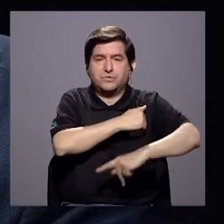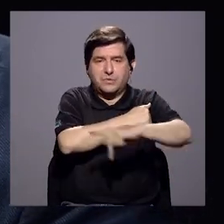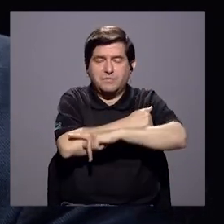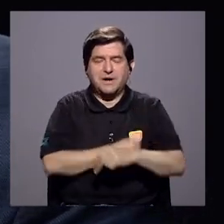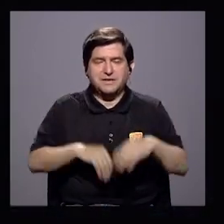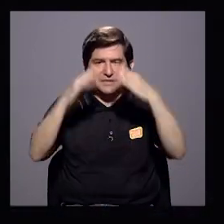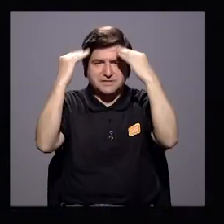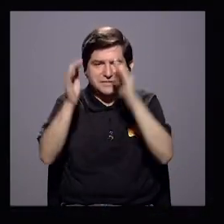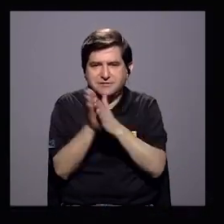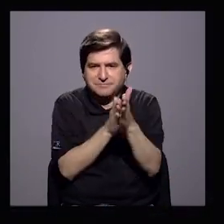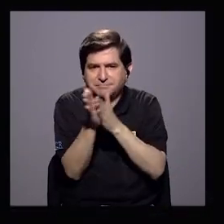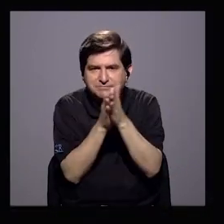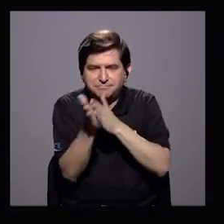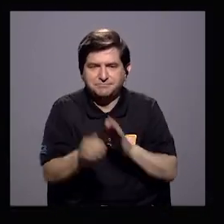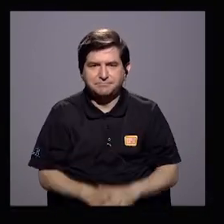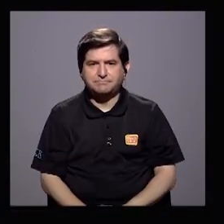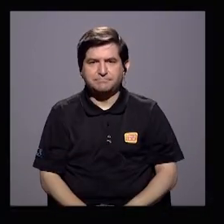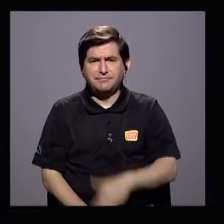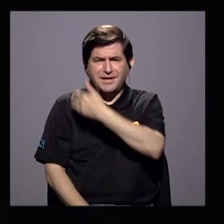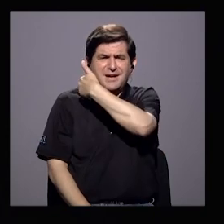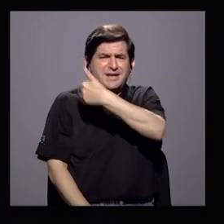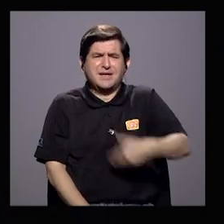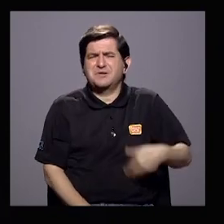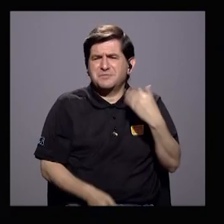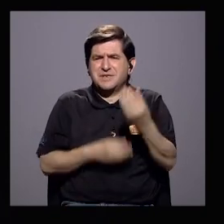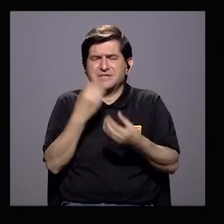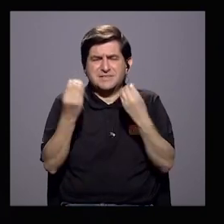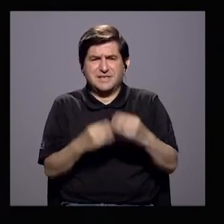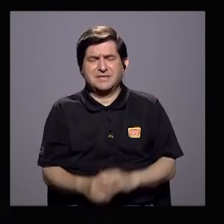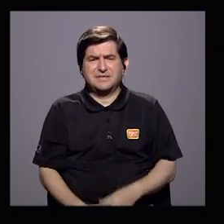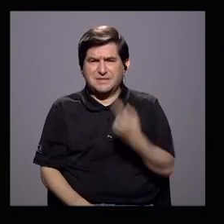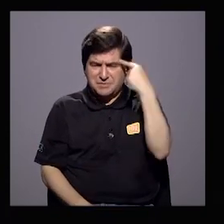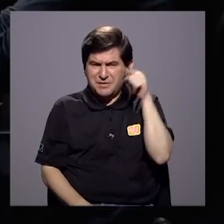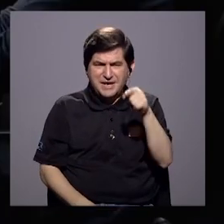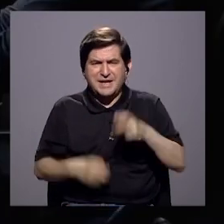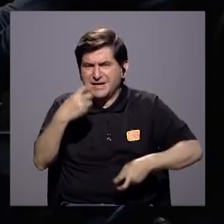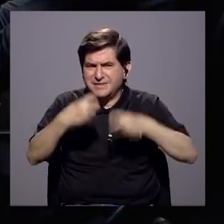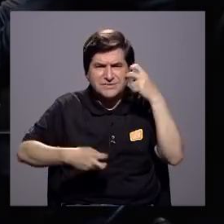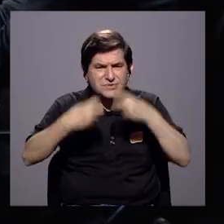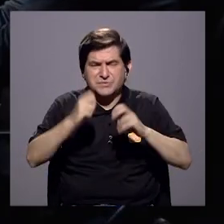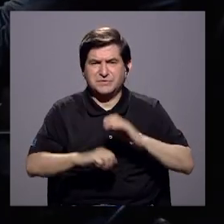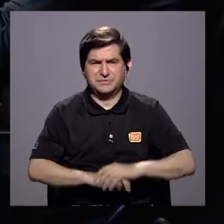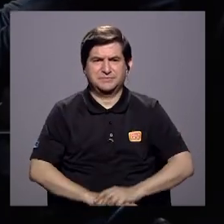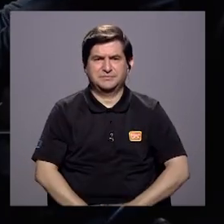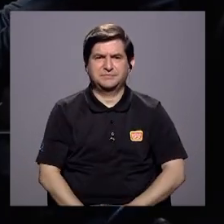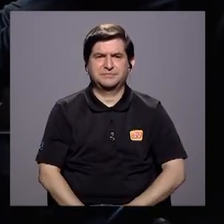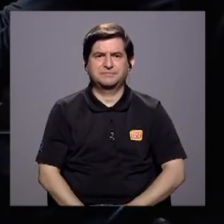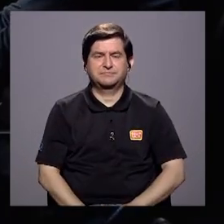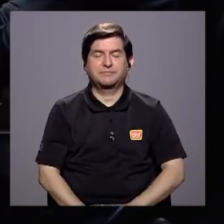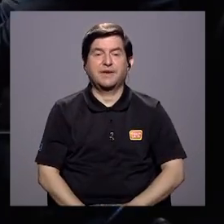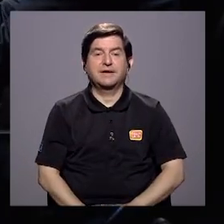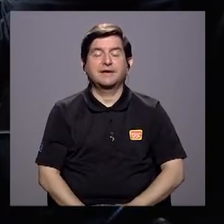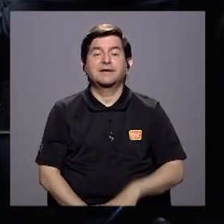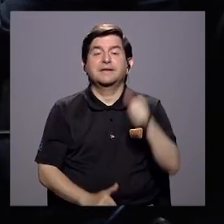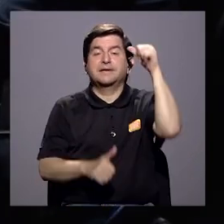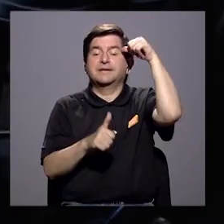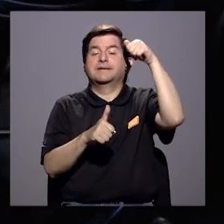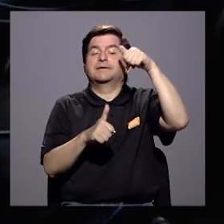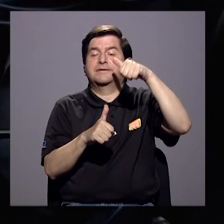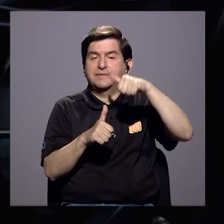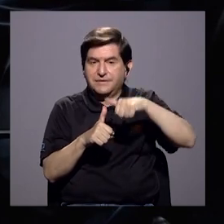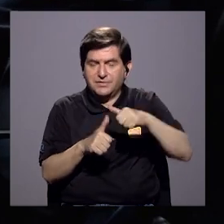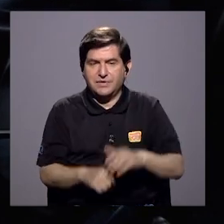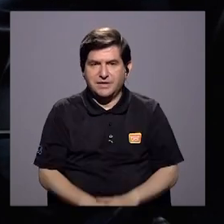captura esos datos que debió haber hecho el presidente para que caigan la figura de delito bueno tenemos que tomar en cuenta que